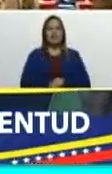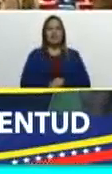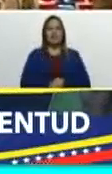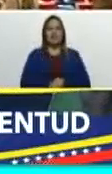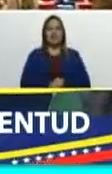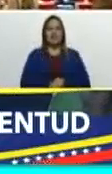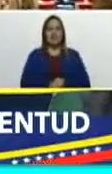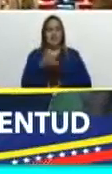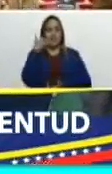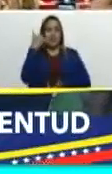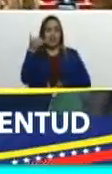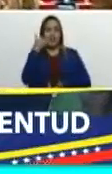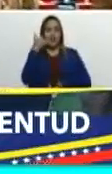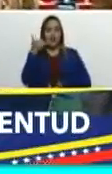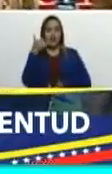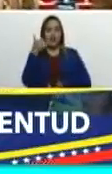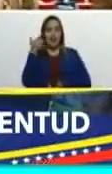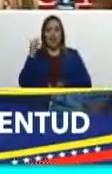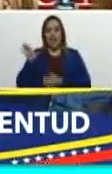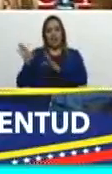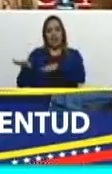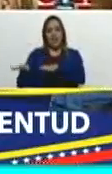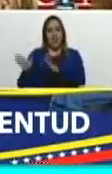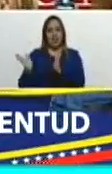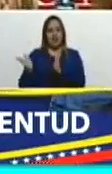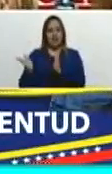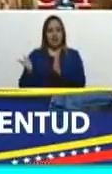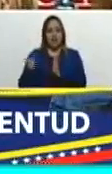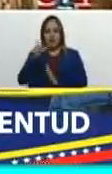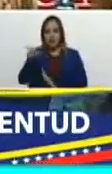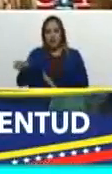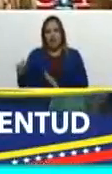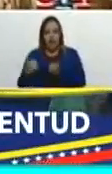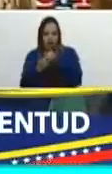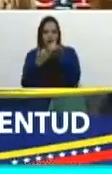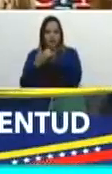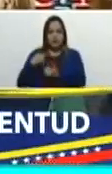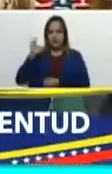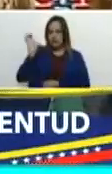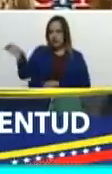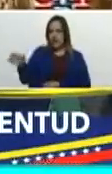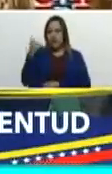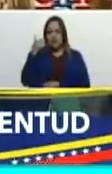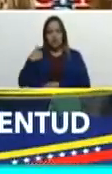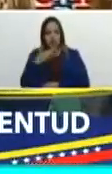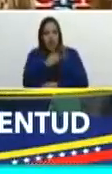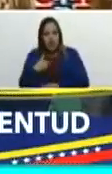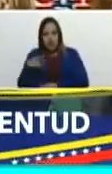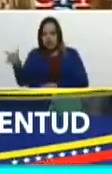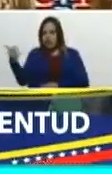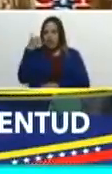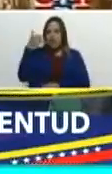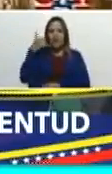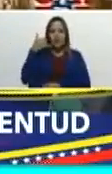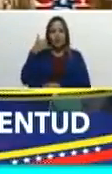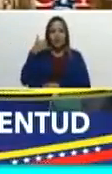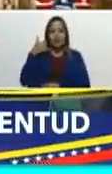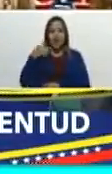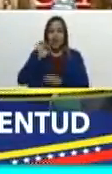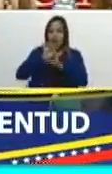los teléfonos se me habían quedado con los ayudantes. Entonces yo quería ver los teléfonos. Entonces de